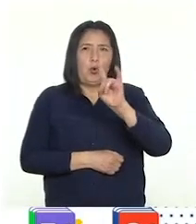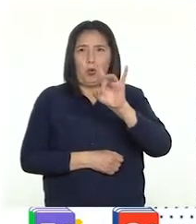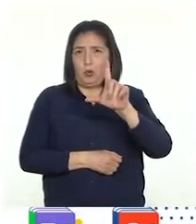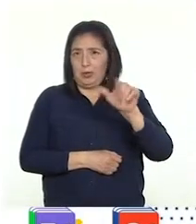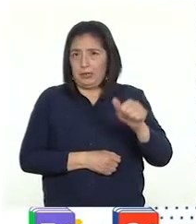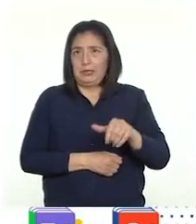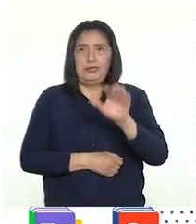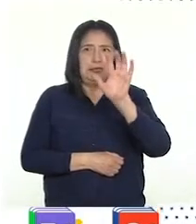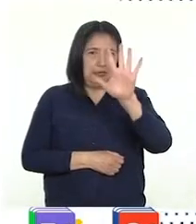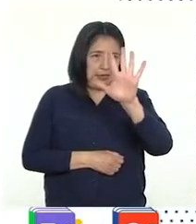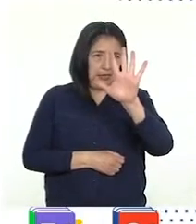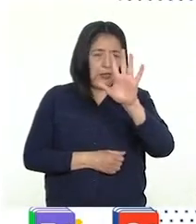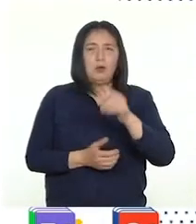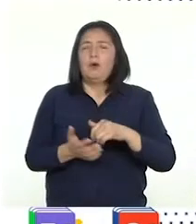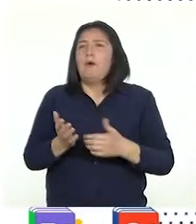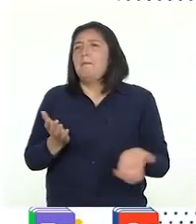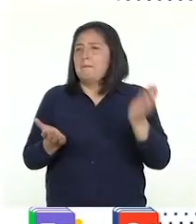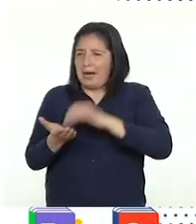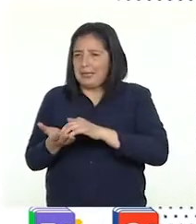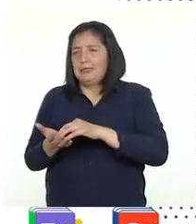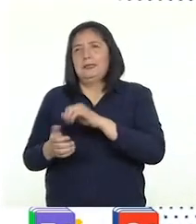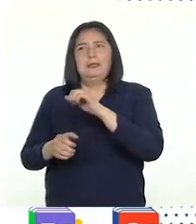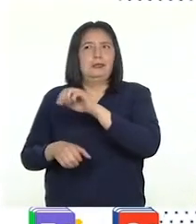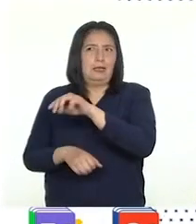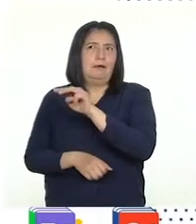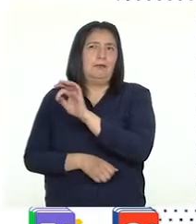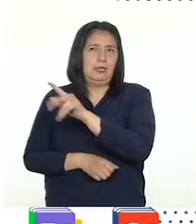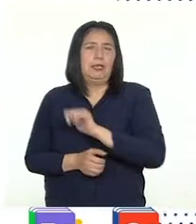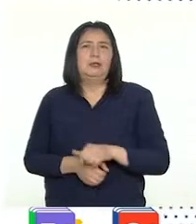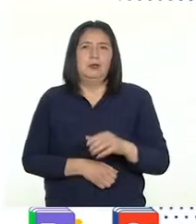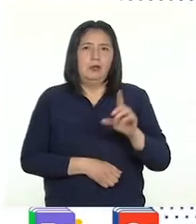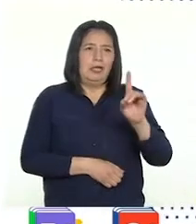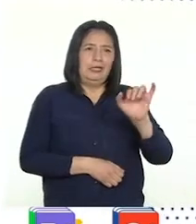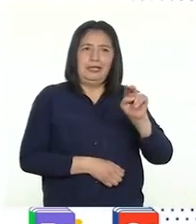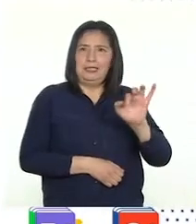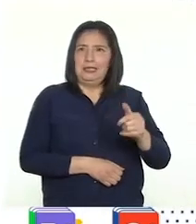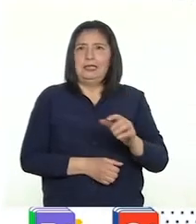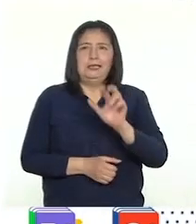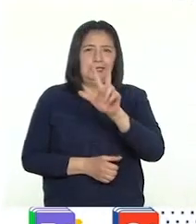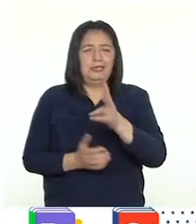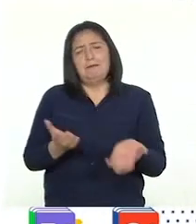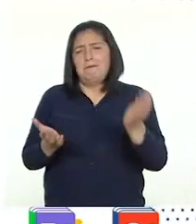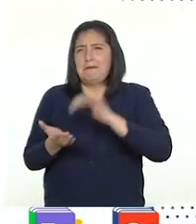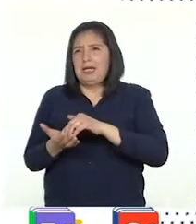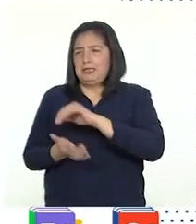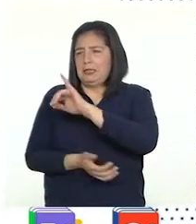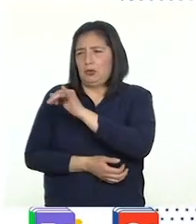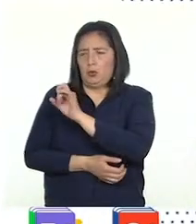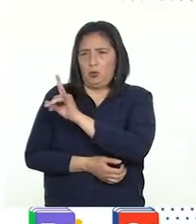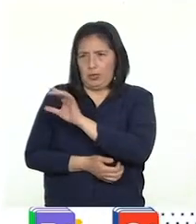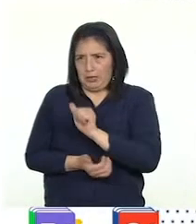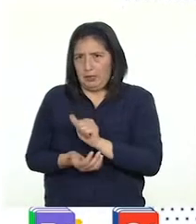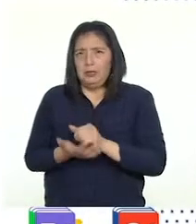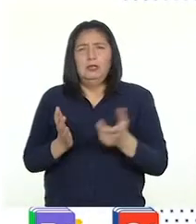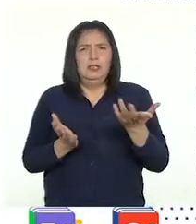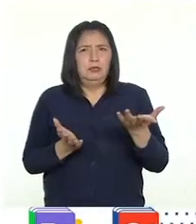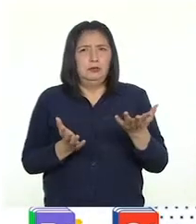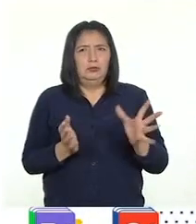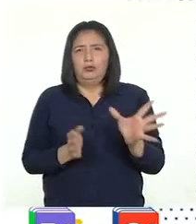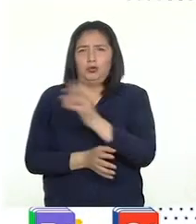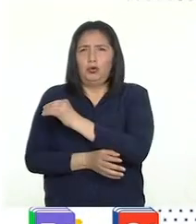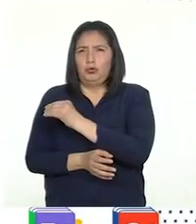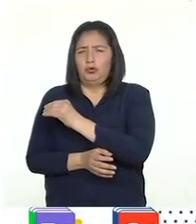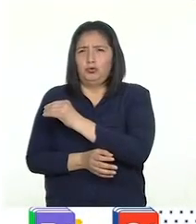recolectó 5 piedritas más que Mariano. Daniela recolectó 3 piedritas más que Julia. En